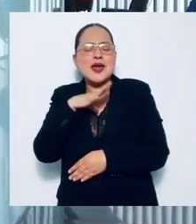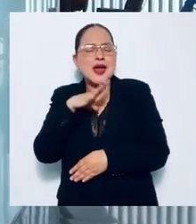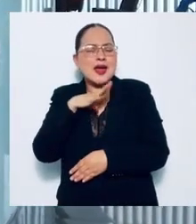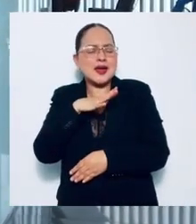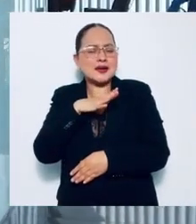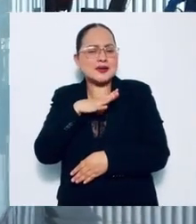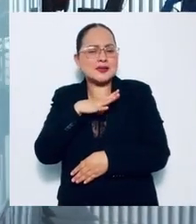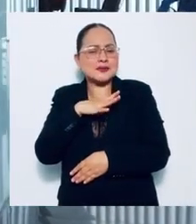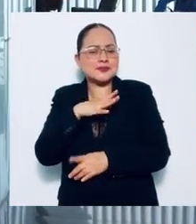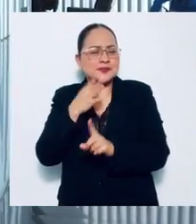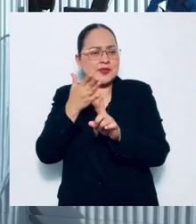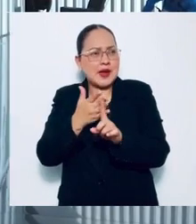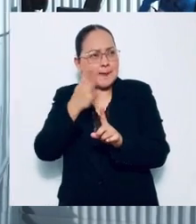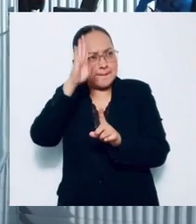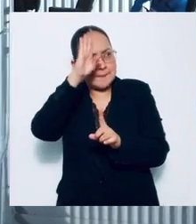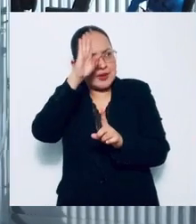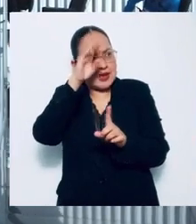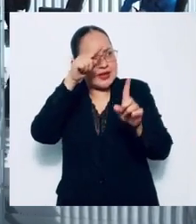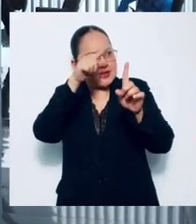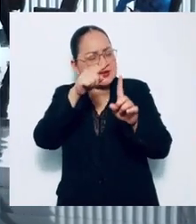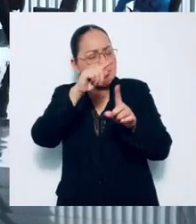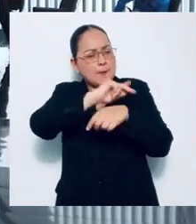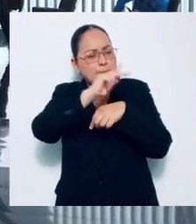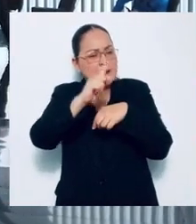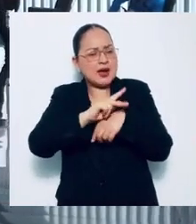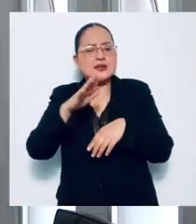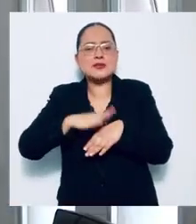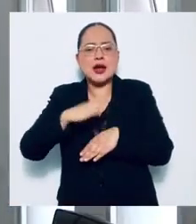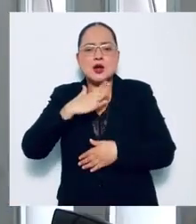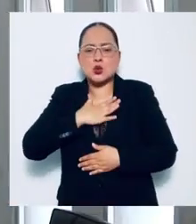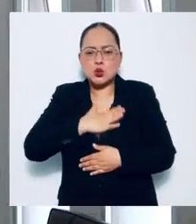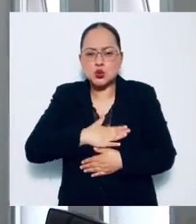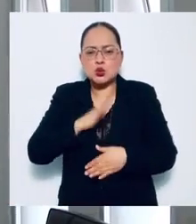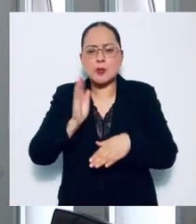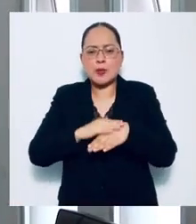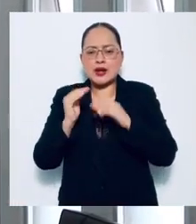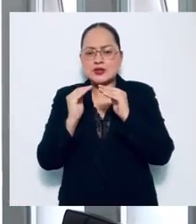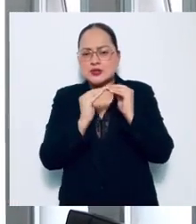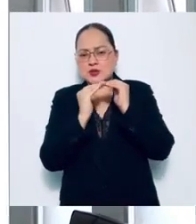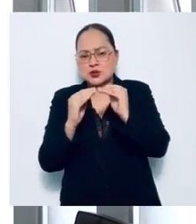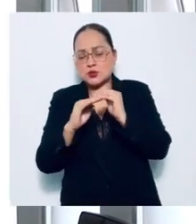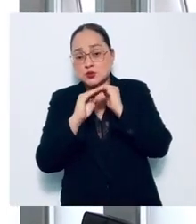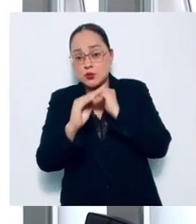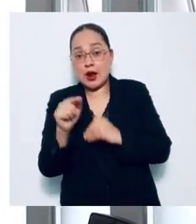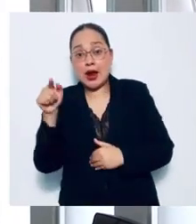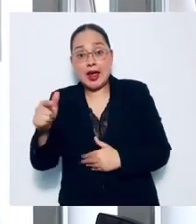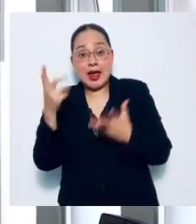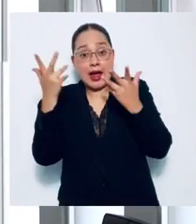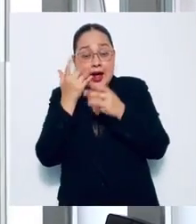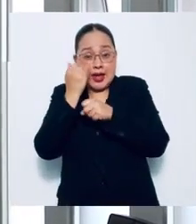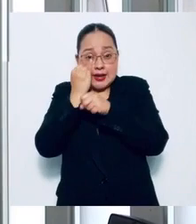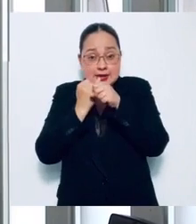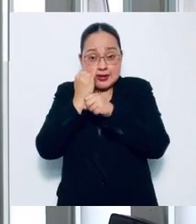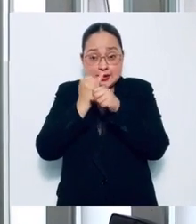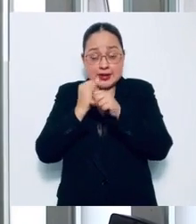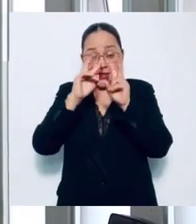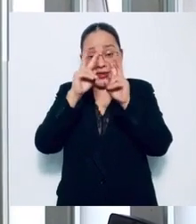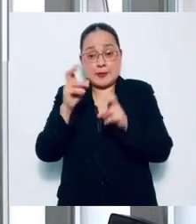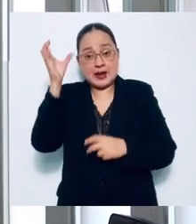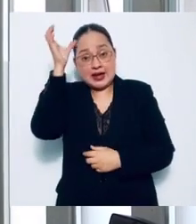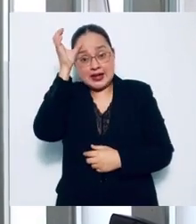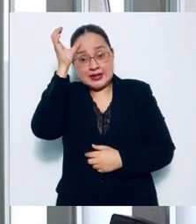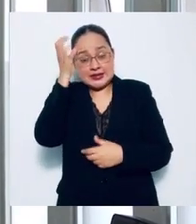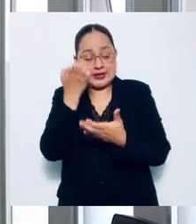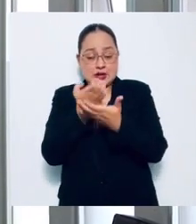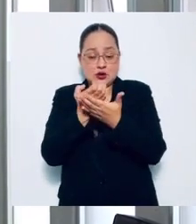concebía un país más justo e igualitario a través del estudio de la ciencia